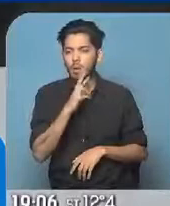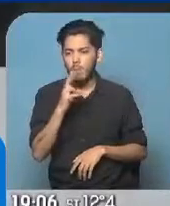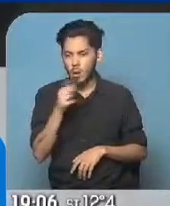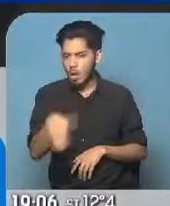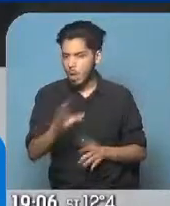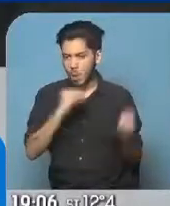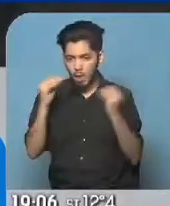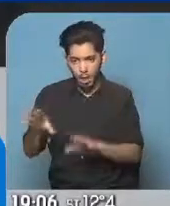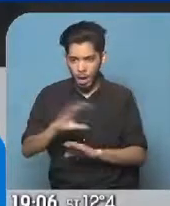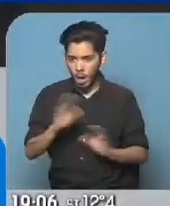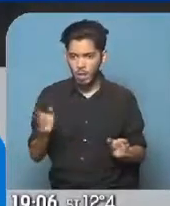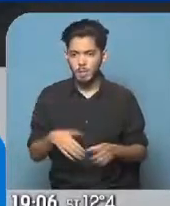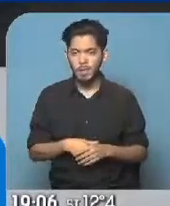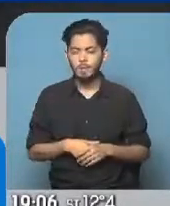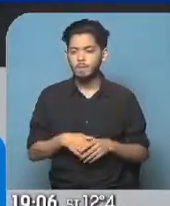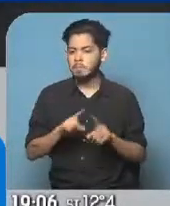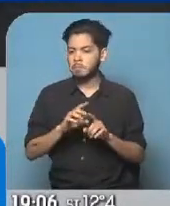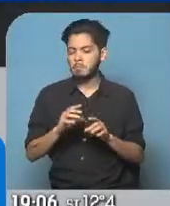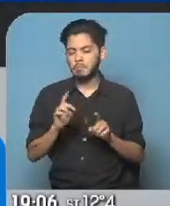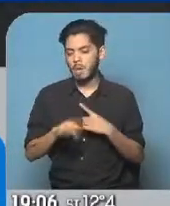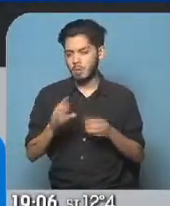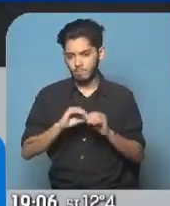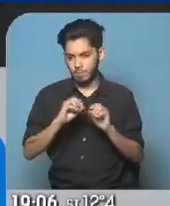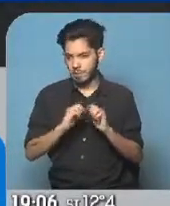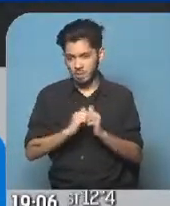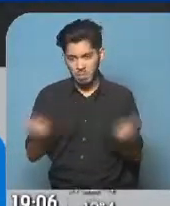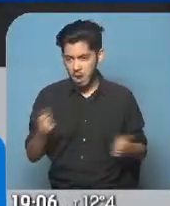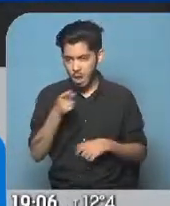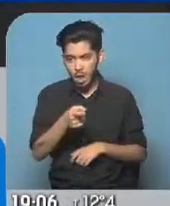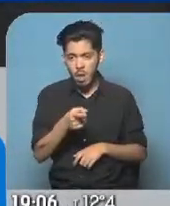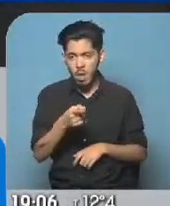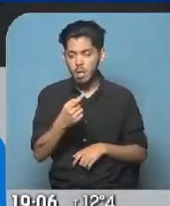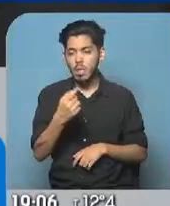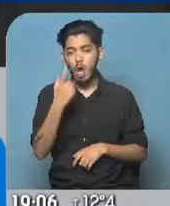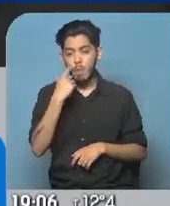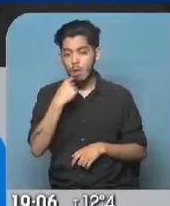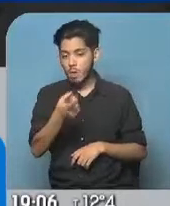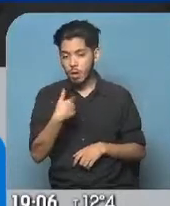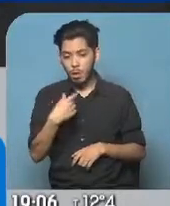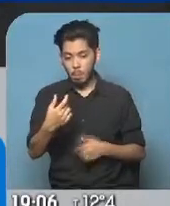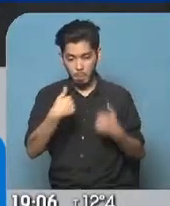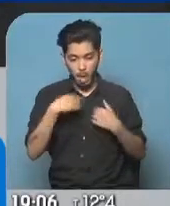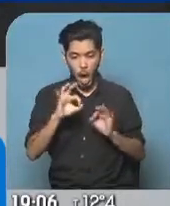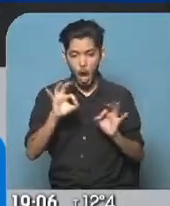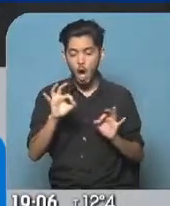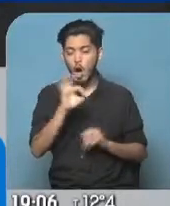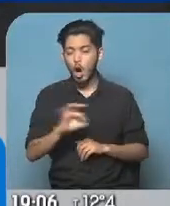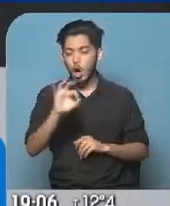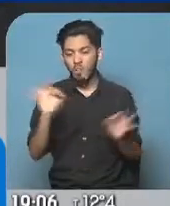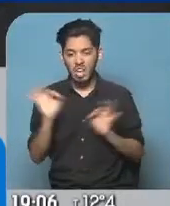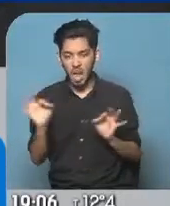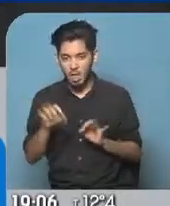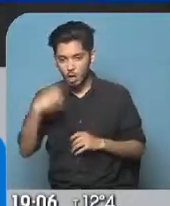ella lo estaba por dejar y él como dijo ella serás mía o no serás de nadie quién es la persona que llama por teléfono